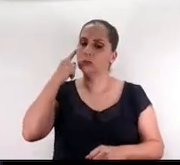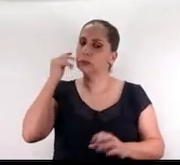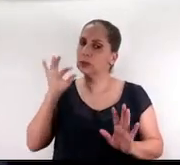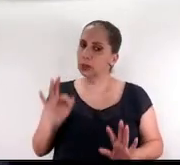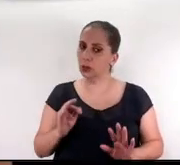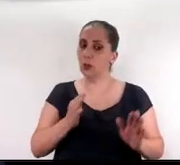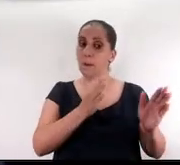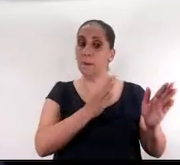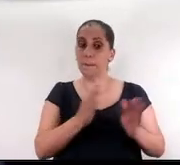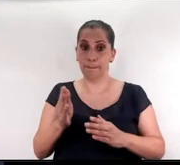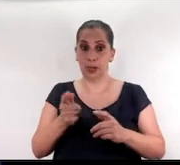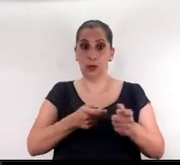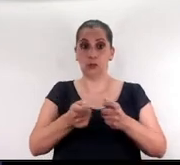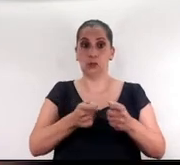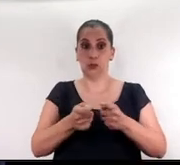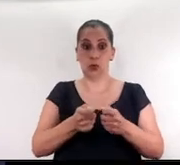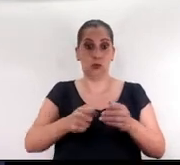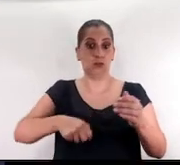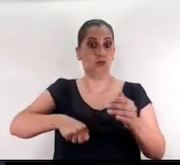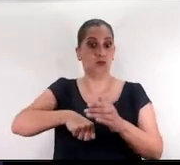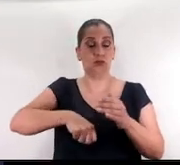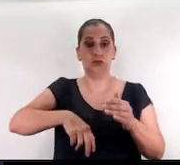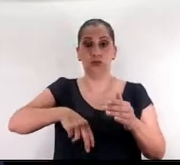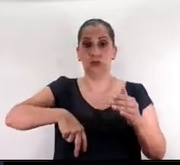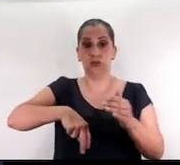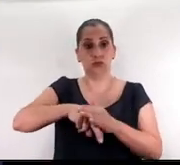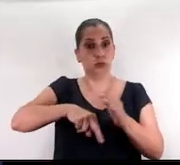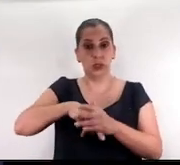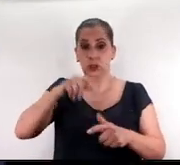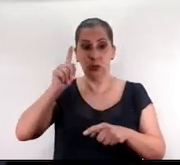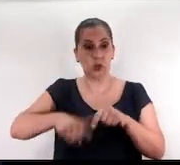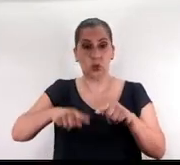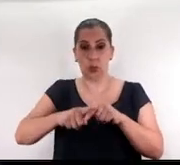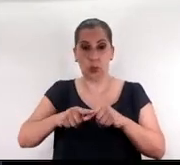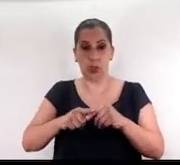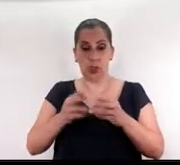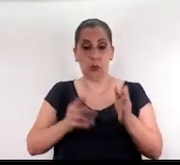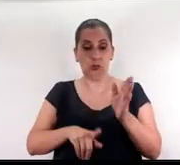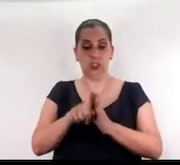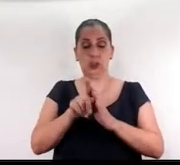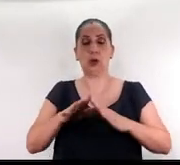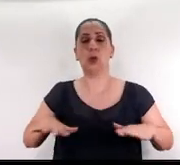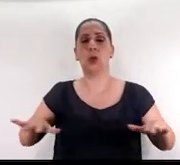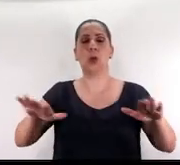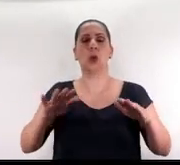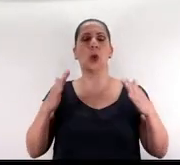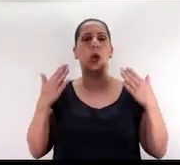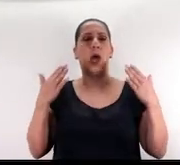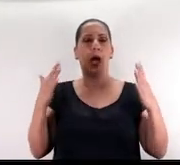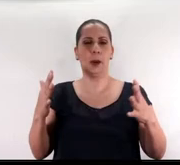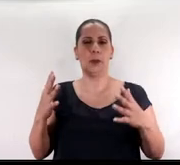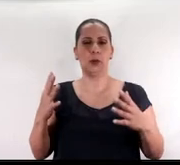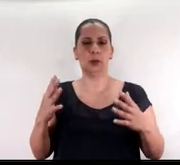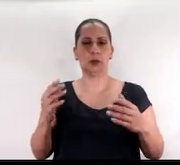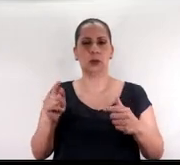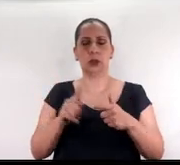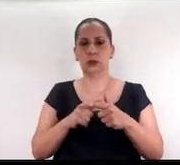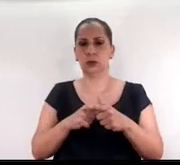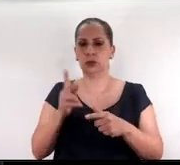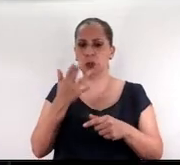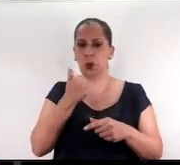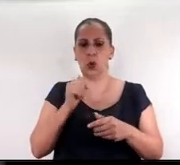reguladores están impidiendo el desarrollo armónico, creo que en lugar de ayudar a ese